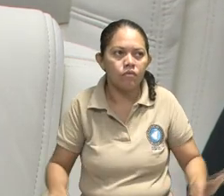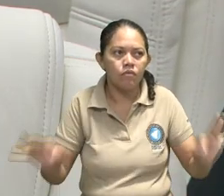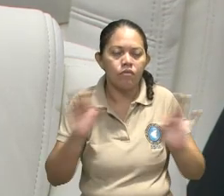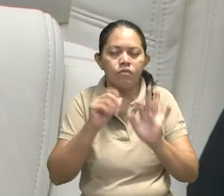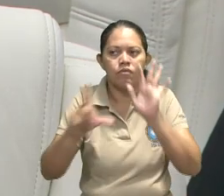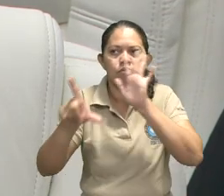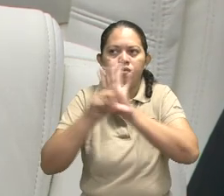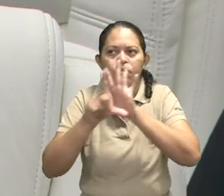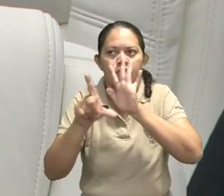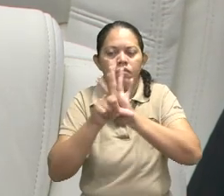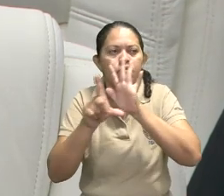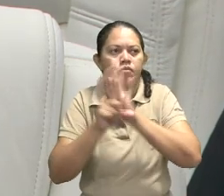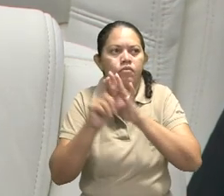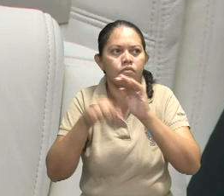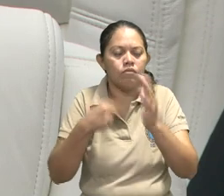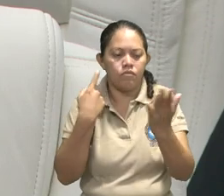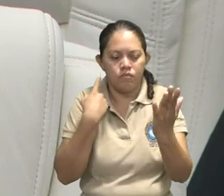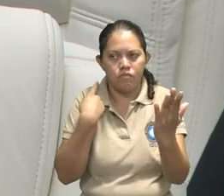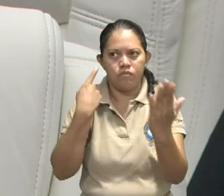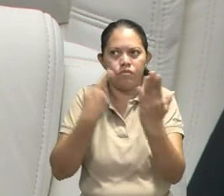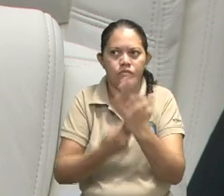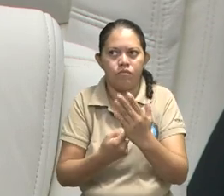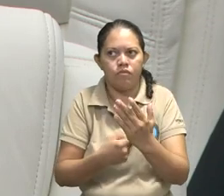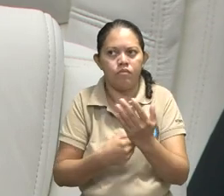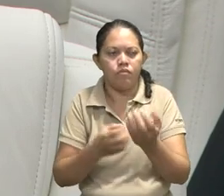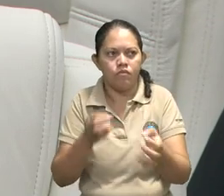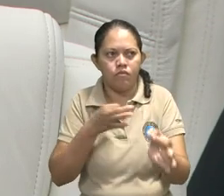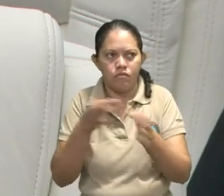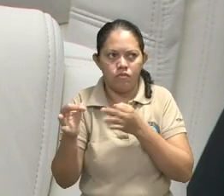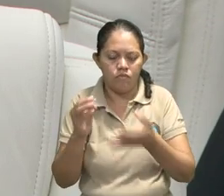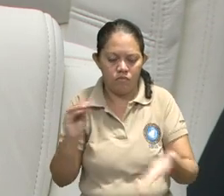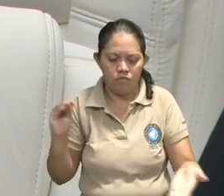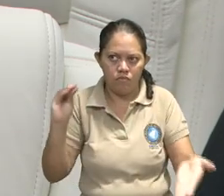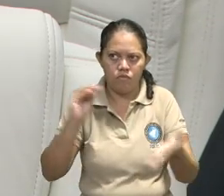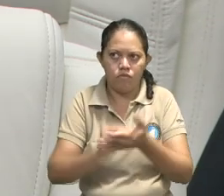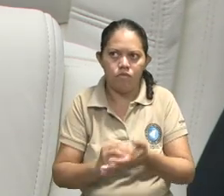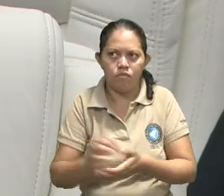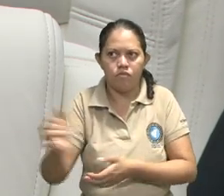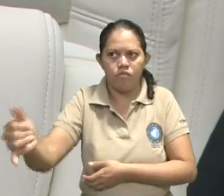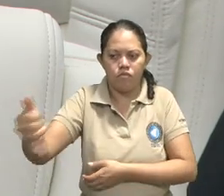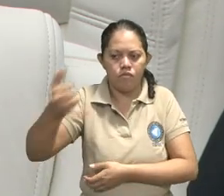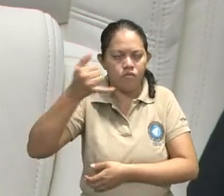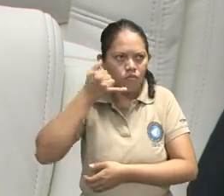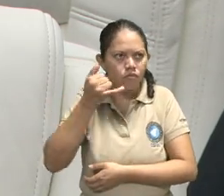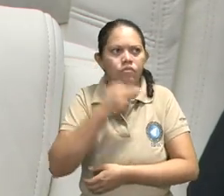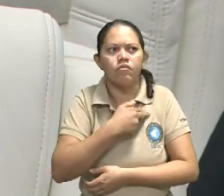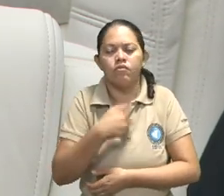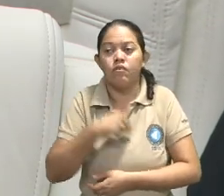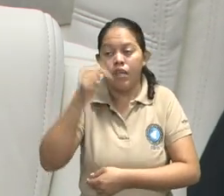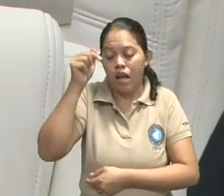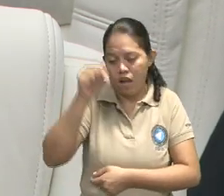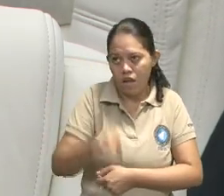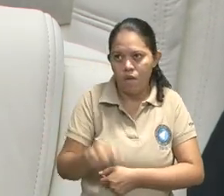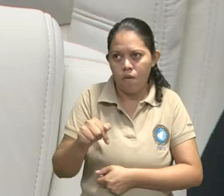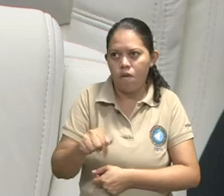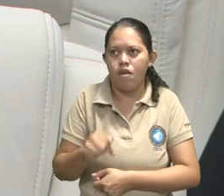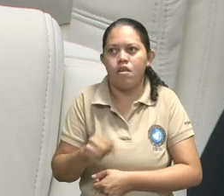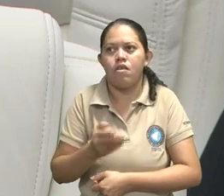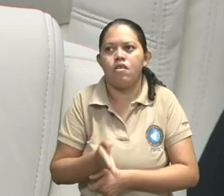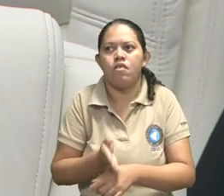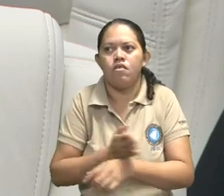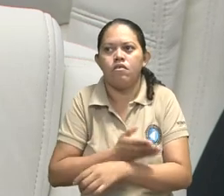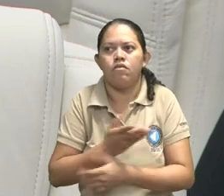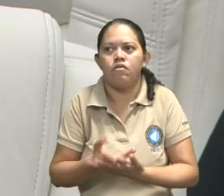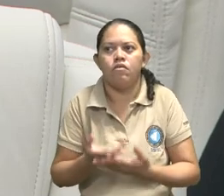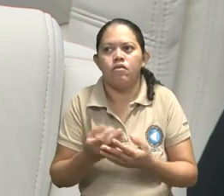ley podemos encontrar que se hace mención explícita sobre las telefonías, que en la actualidad ya han sido